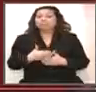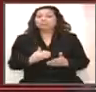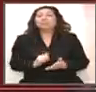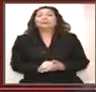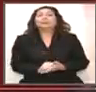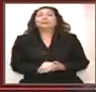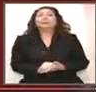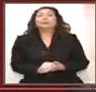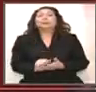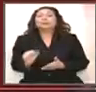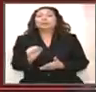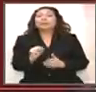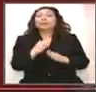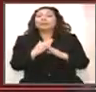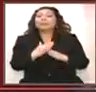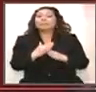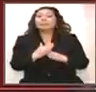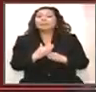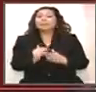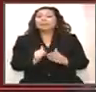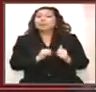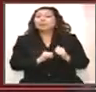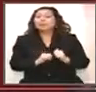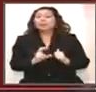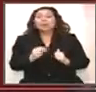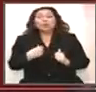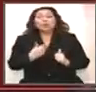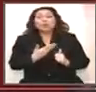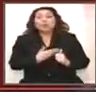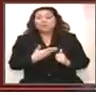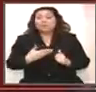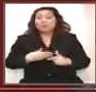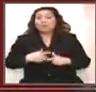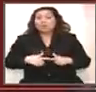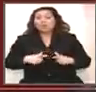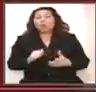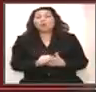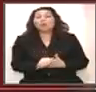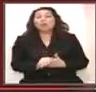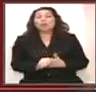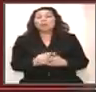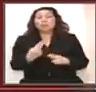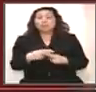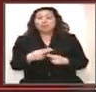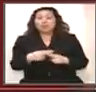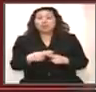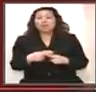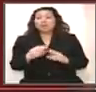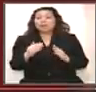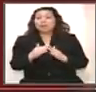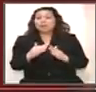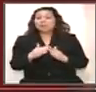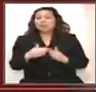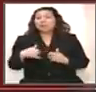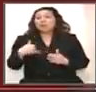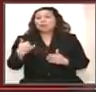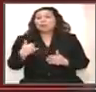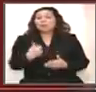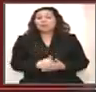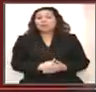Infractores y de su Sistema de Defensa de Víctimas, y los gobiernos locales a través de las denominadas Casas de la